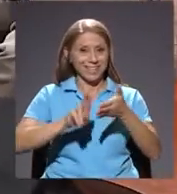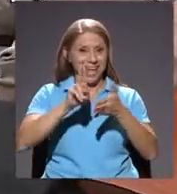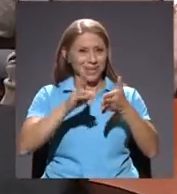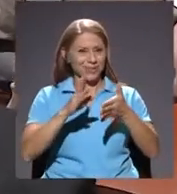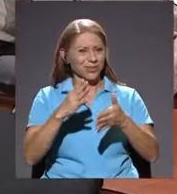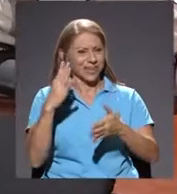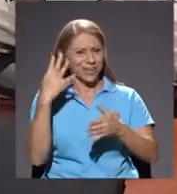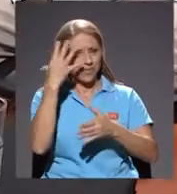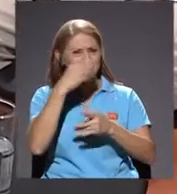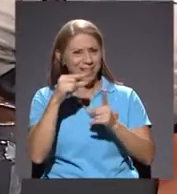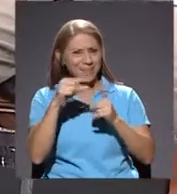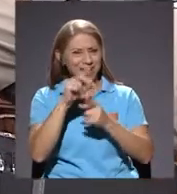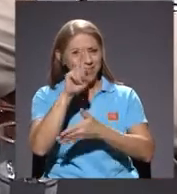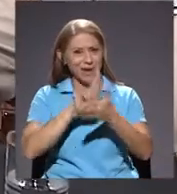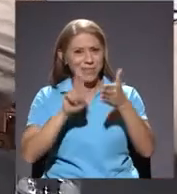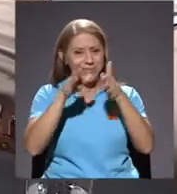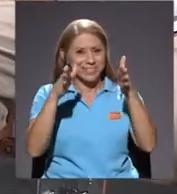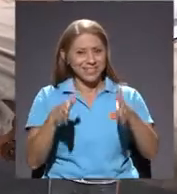universitarios